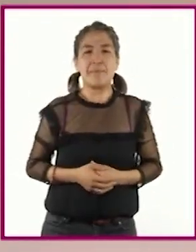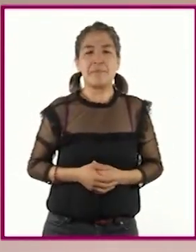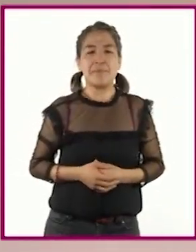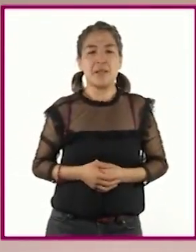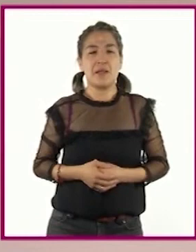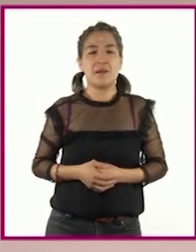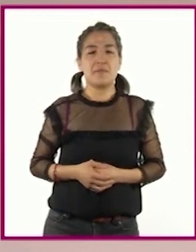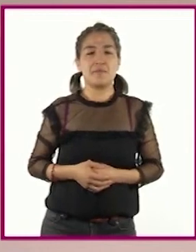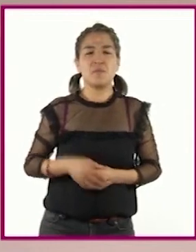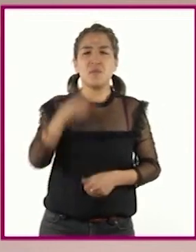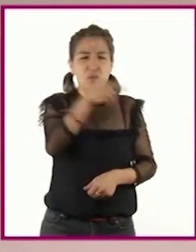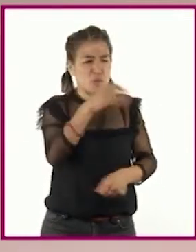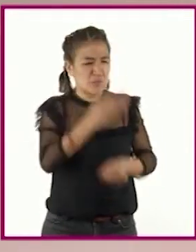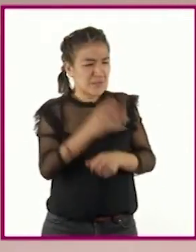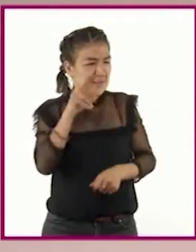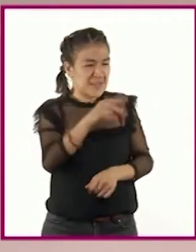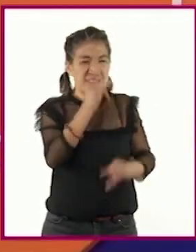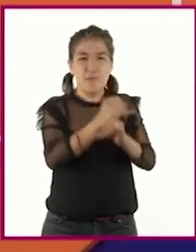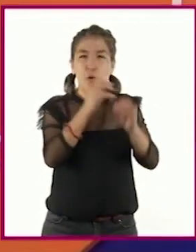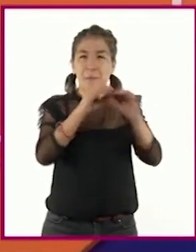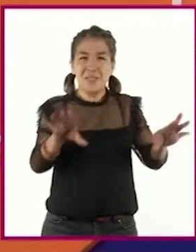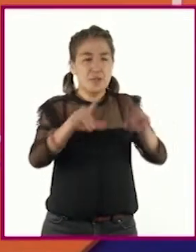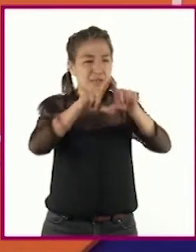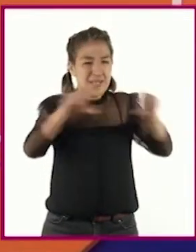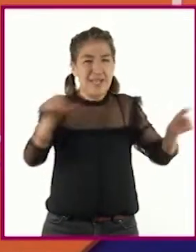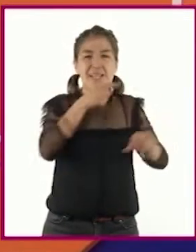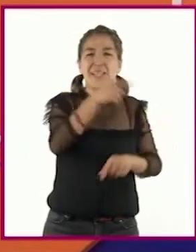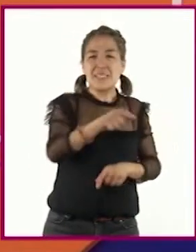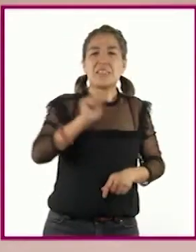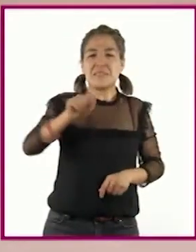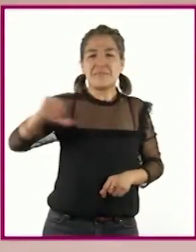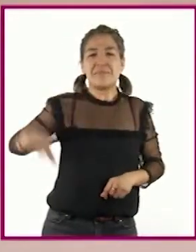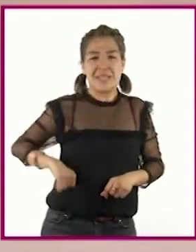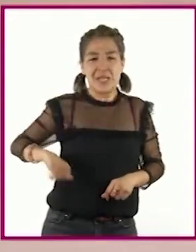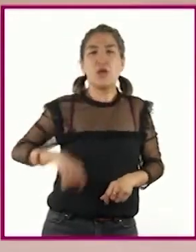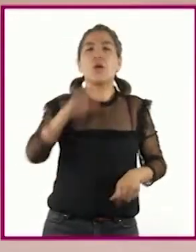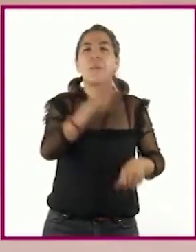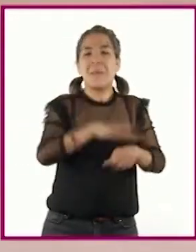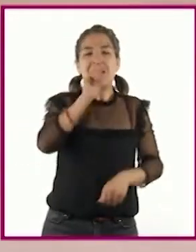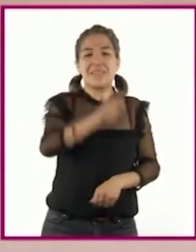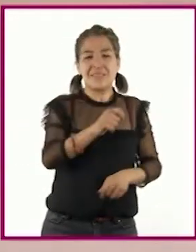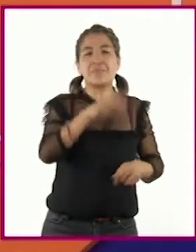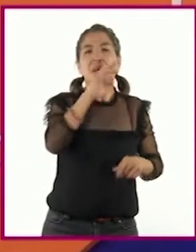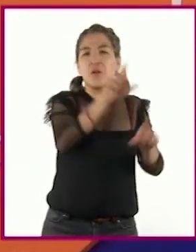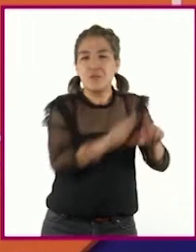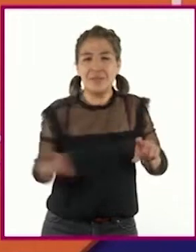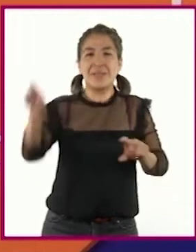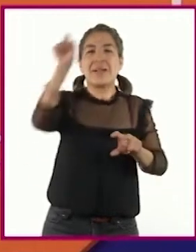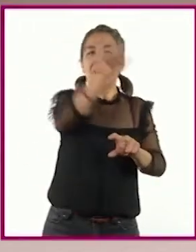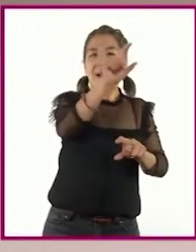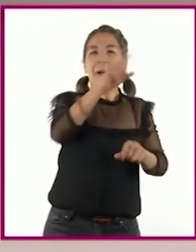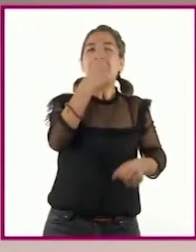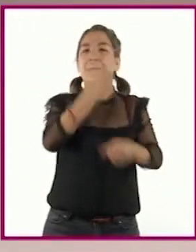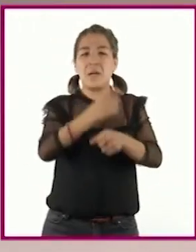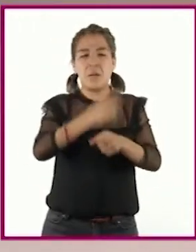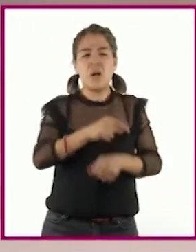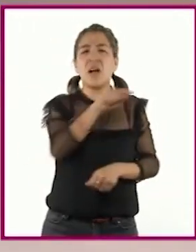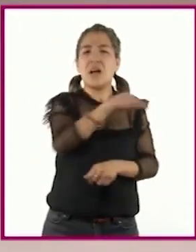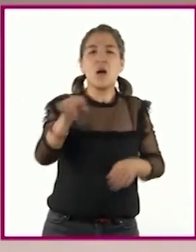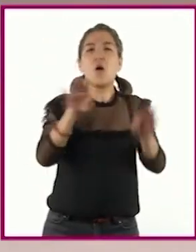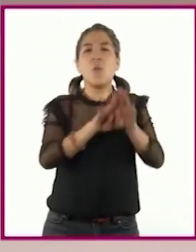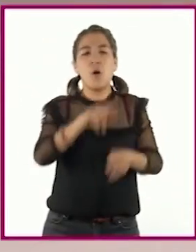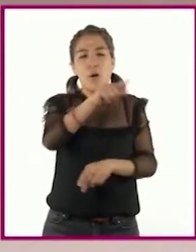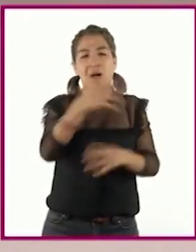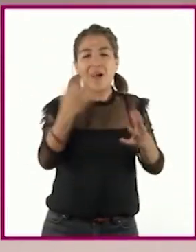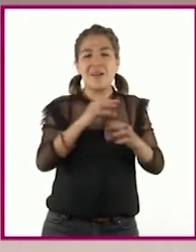la atención el último dato y creo que esto vendría mejor al principio. ¿Cuál es? Creó un tipo de